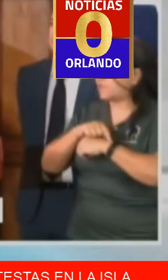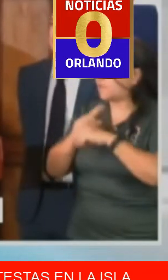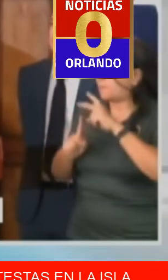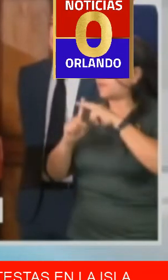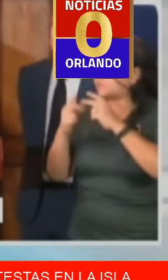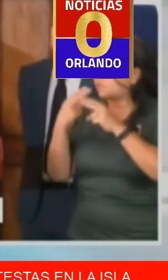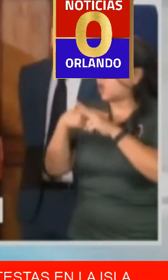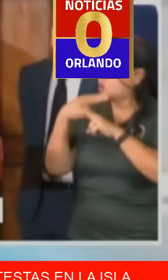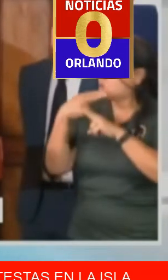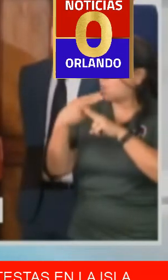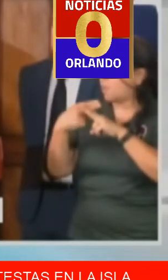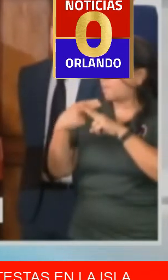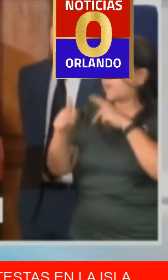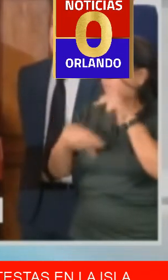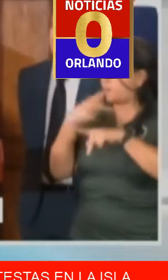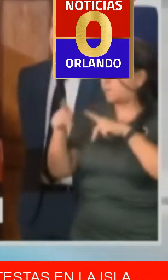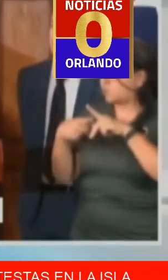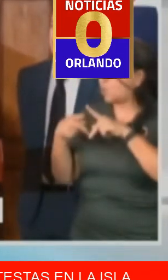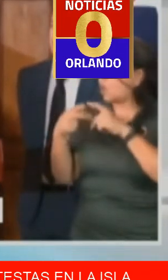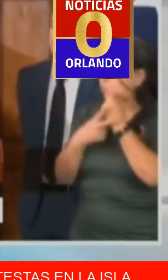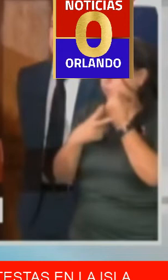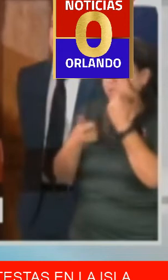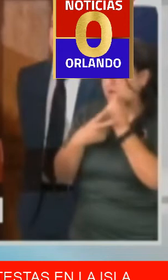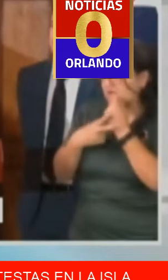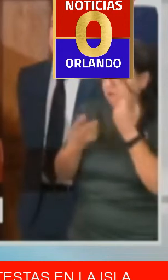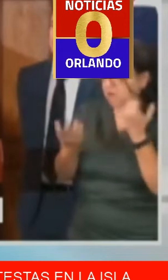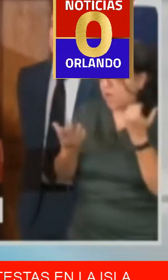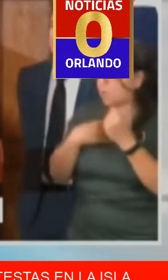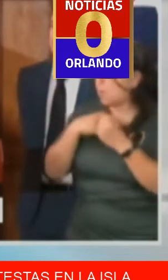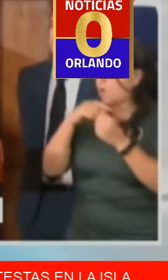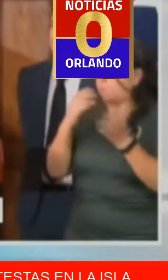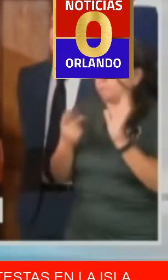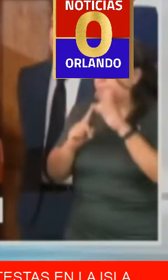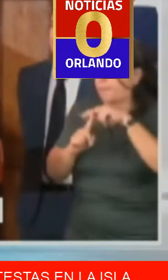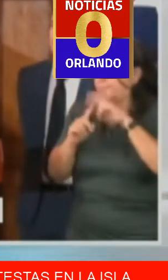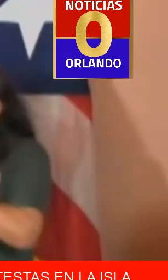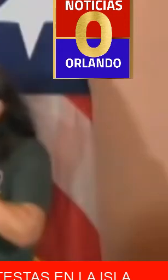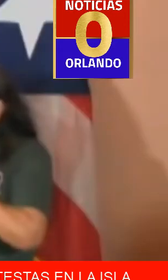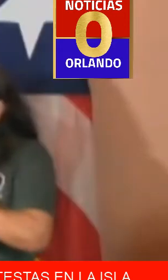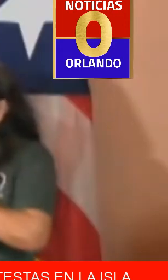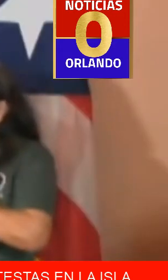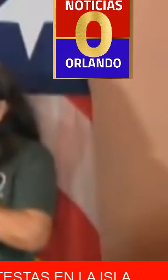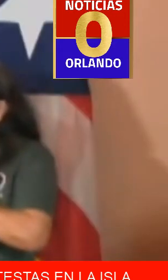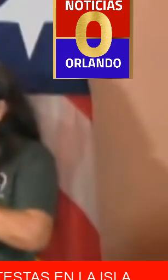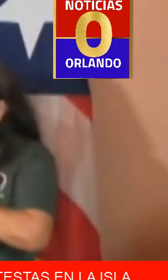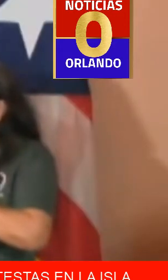la organización de los CPAs,